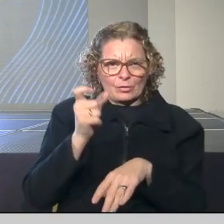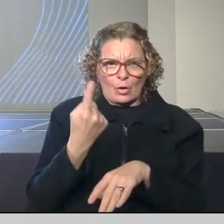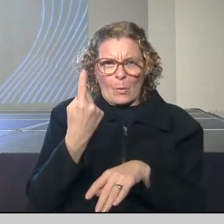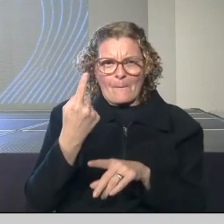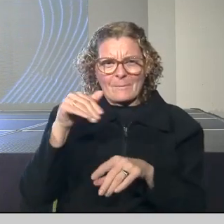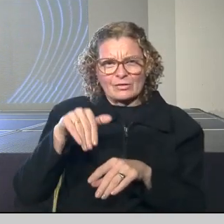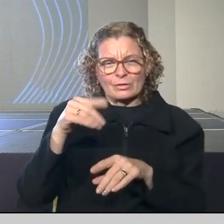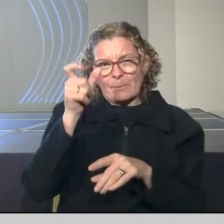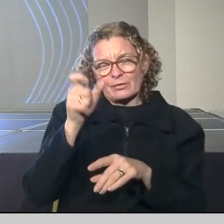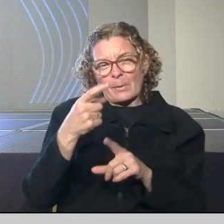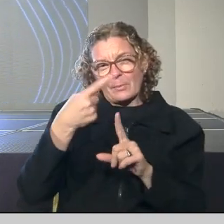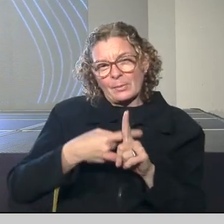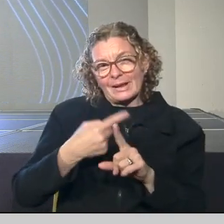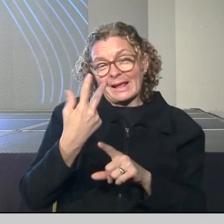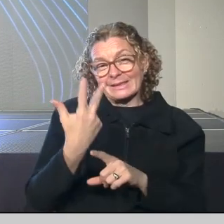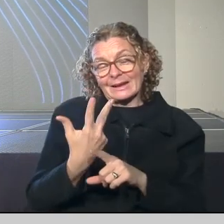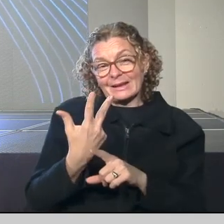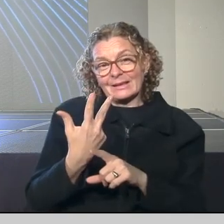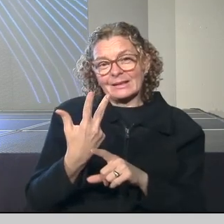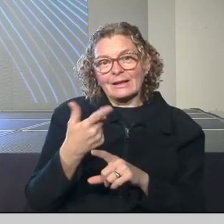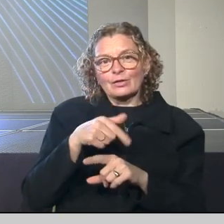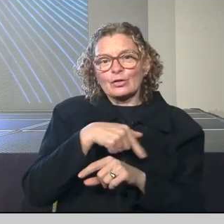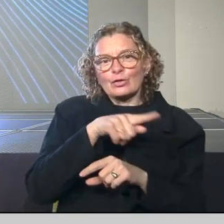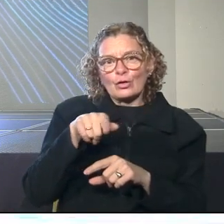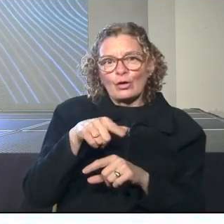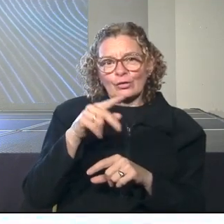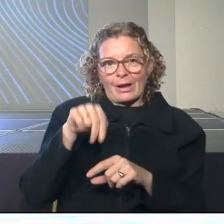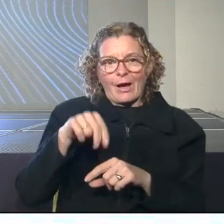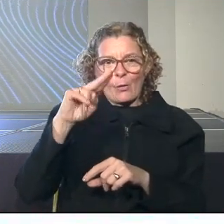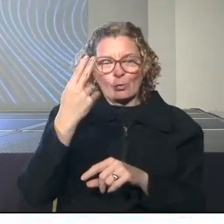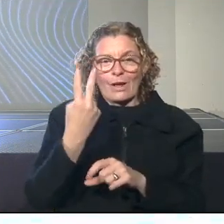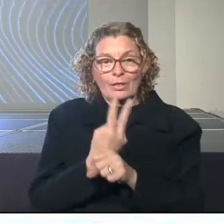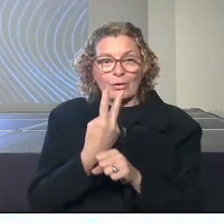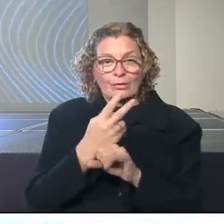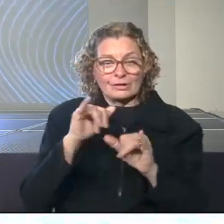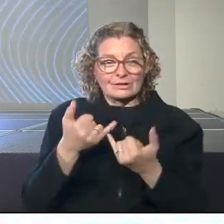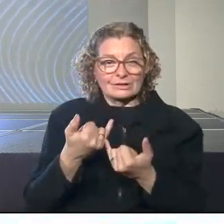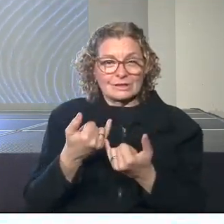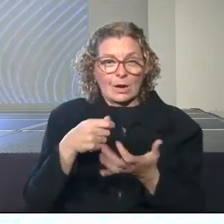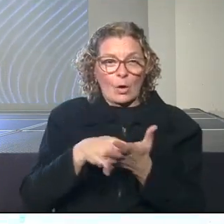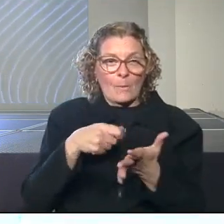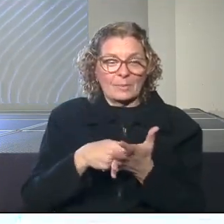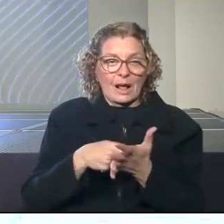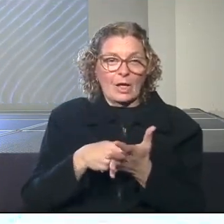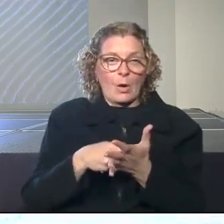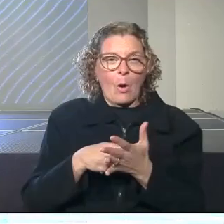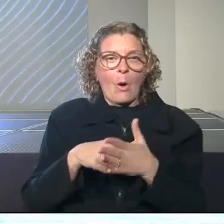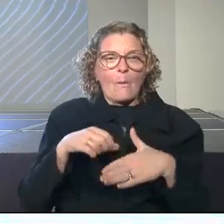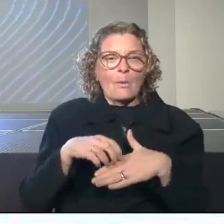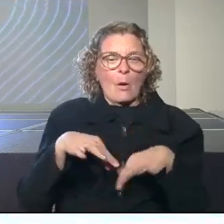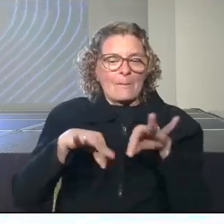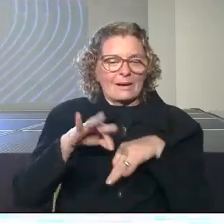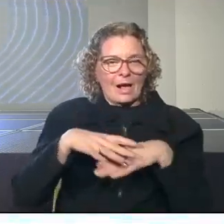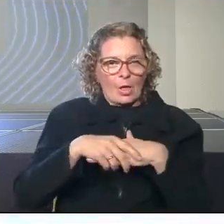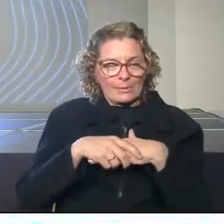mes. De cada 3 internetavientes que hay en nuestro país, 2 ya realizaron compras con Mercado Libre.